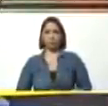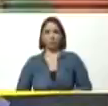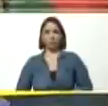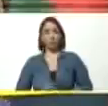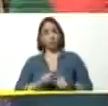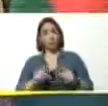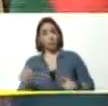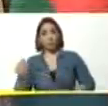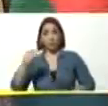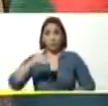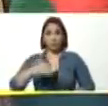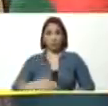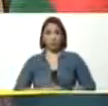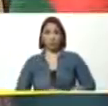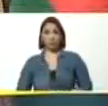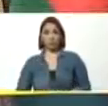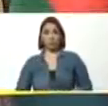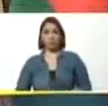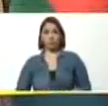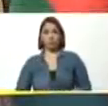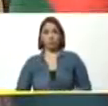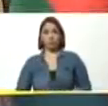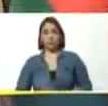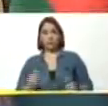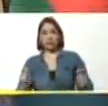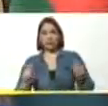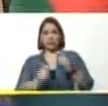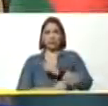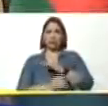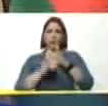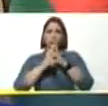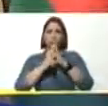pero además de que convirtamos toda esa